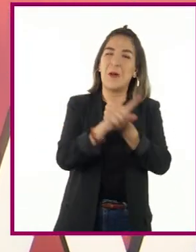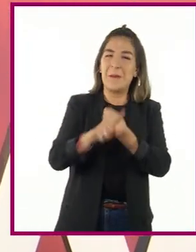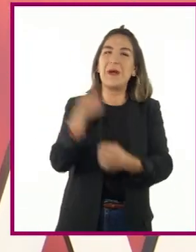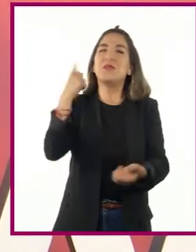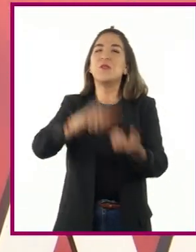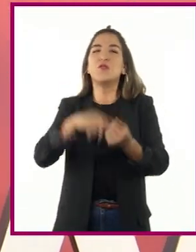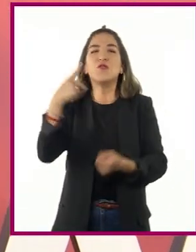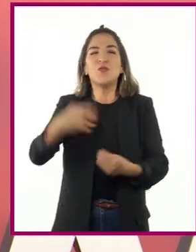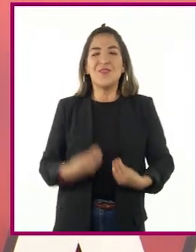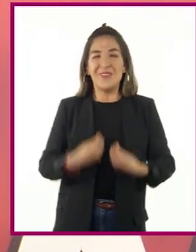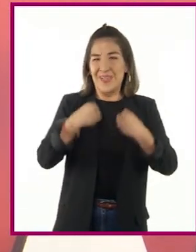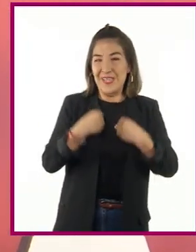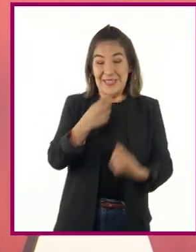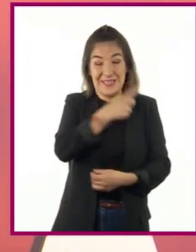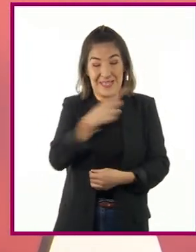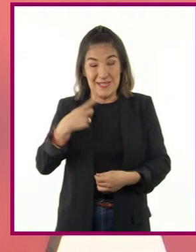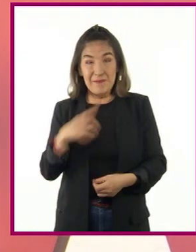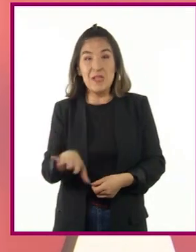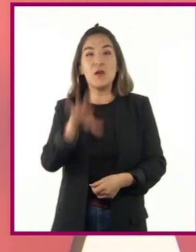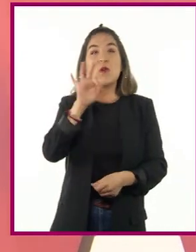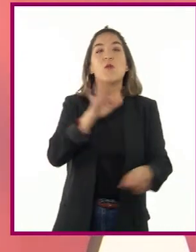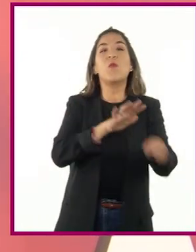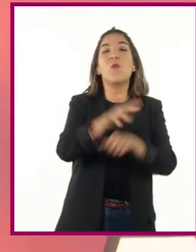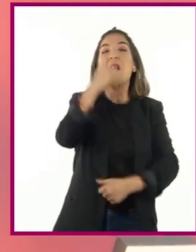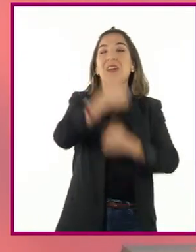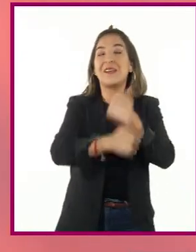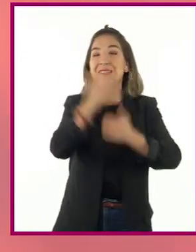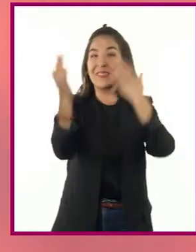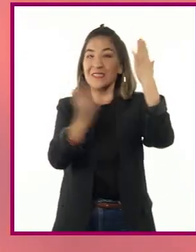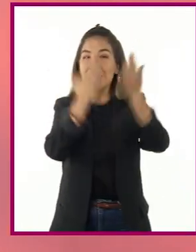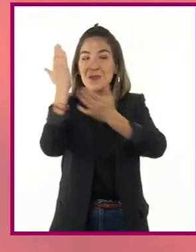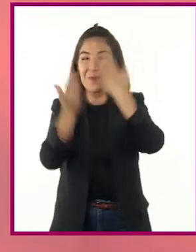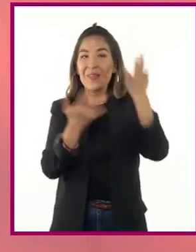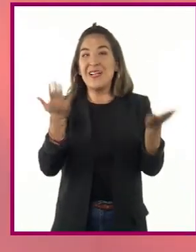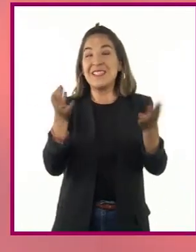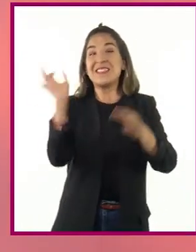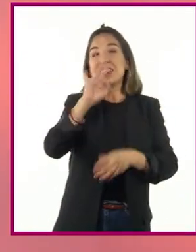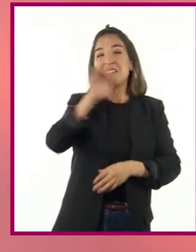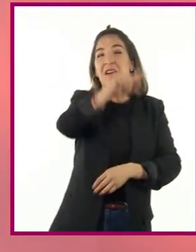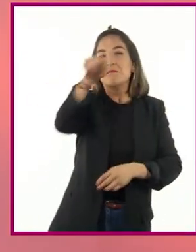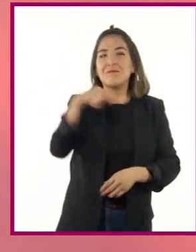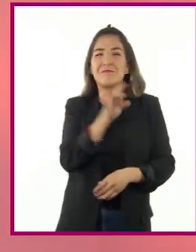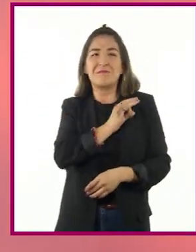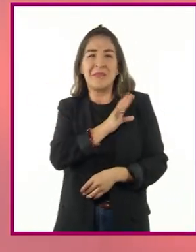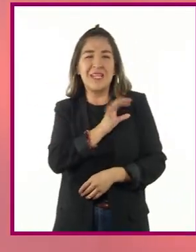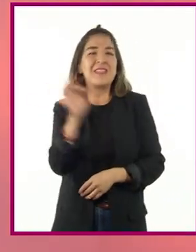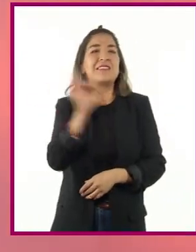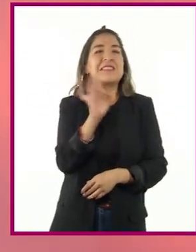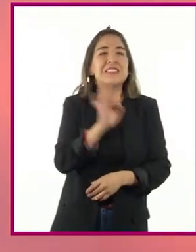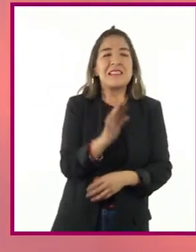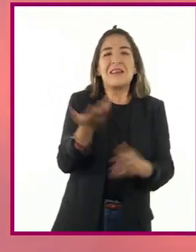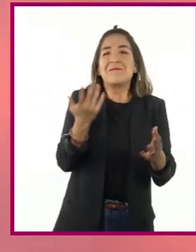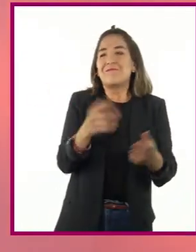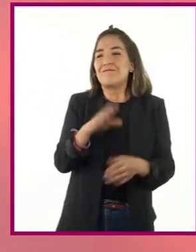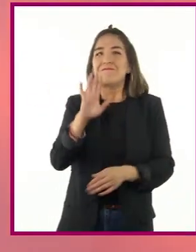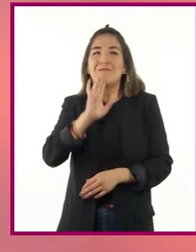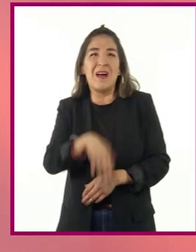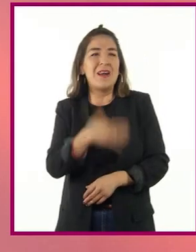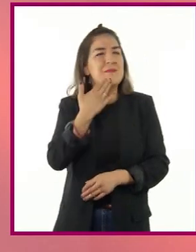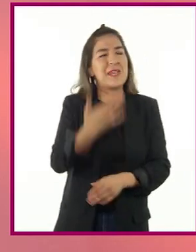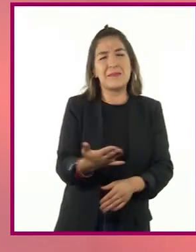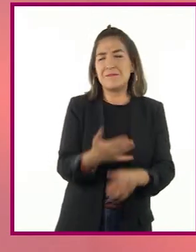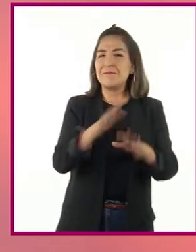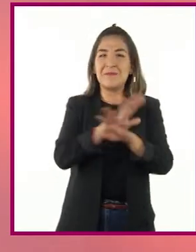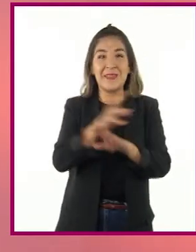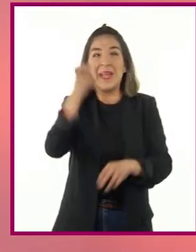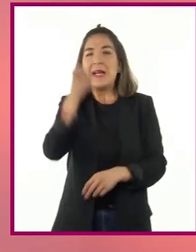vida en el que tienen que elegir una profesión y quizá tengan miedo de que les pueda suceder algo así. De este